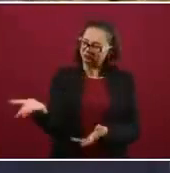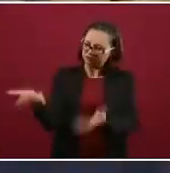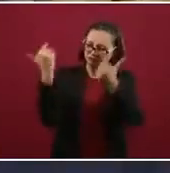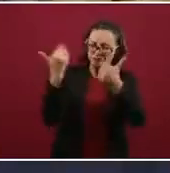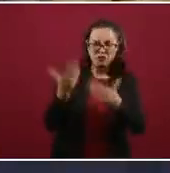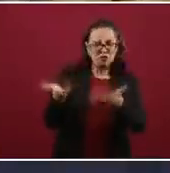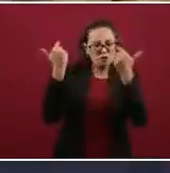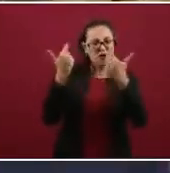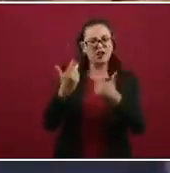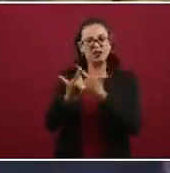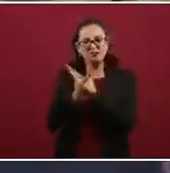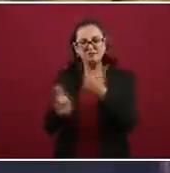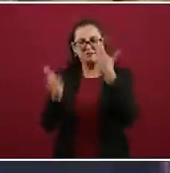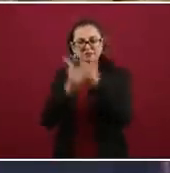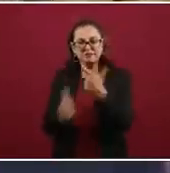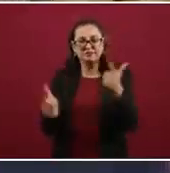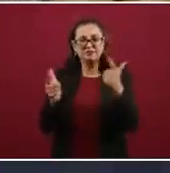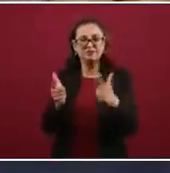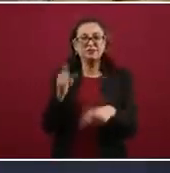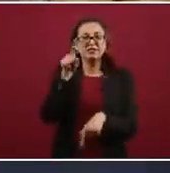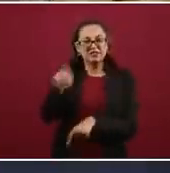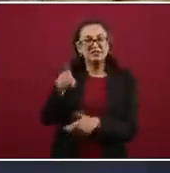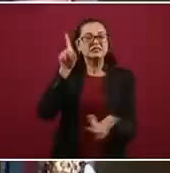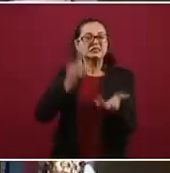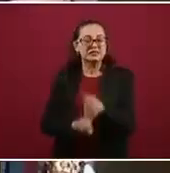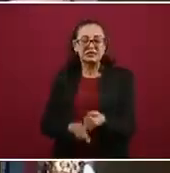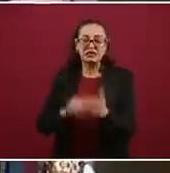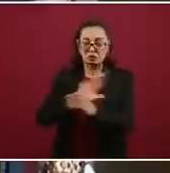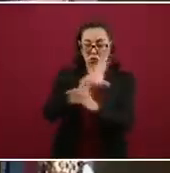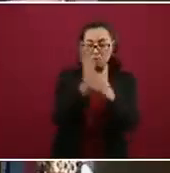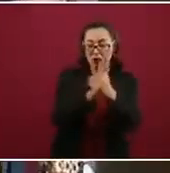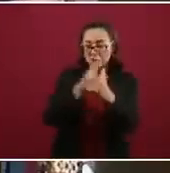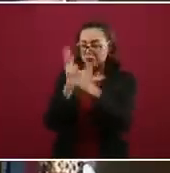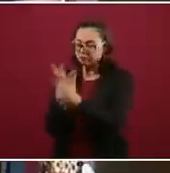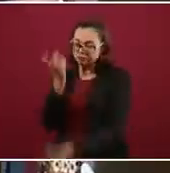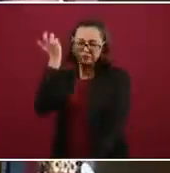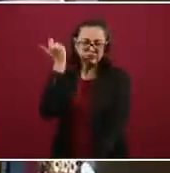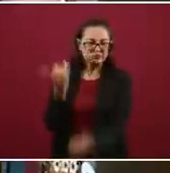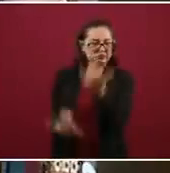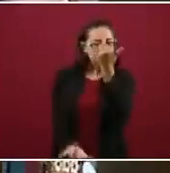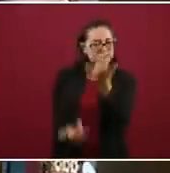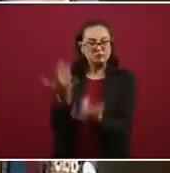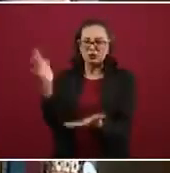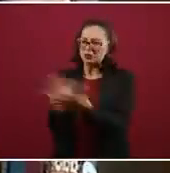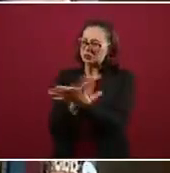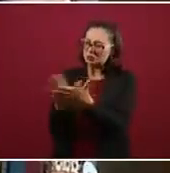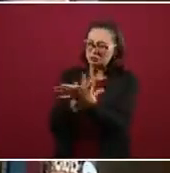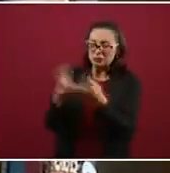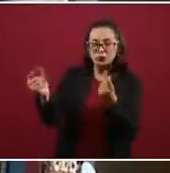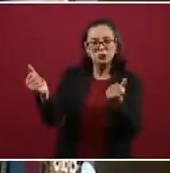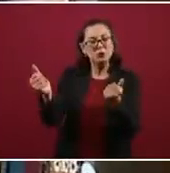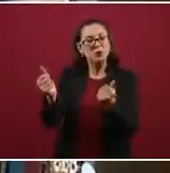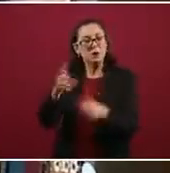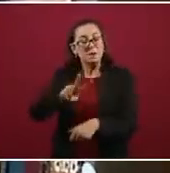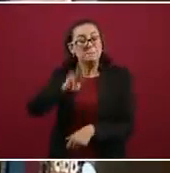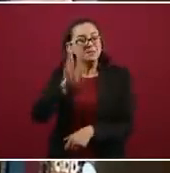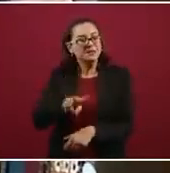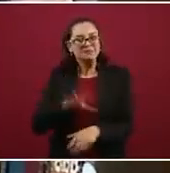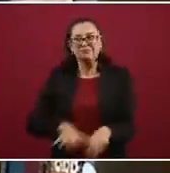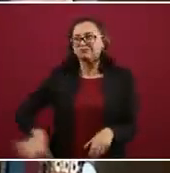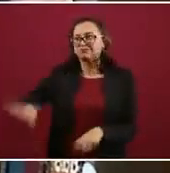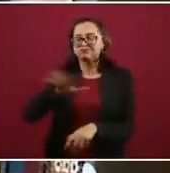las cárceles, donde además están quemando los archivos, desaparecen las deudas. O sea, estás ante un verdadero fenómeno de revolución